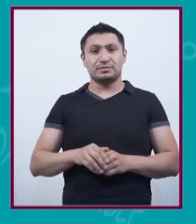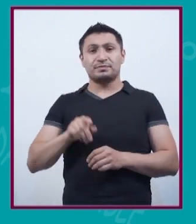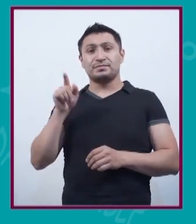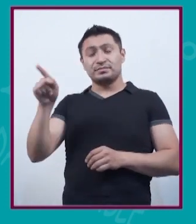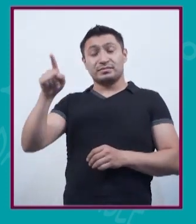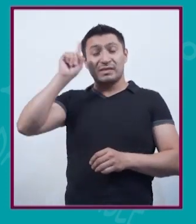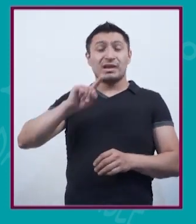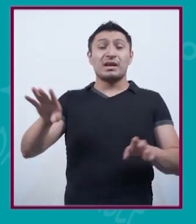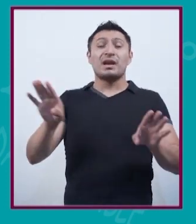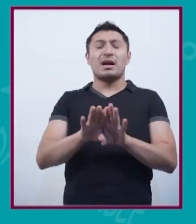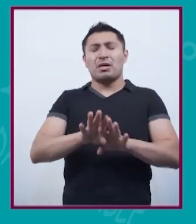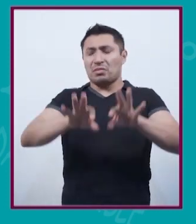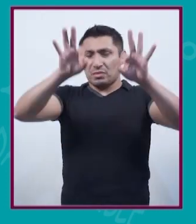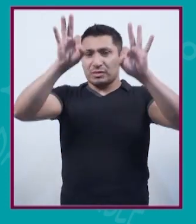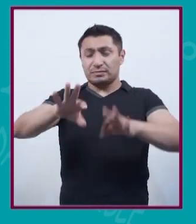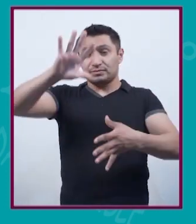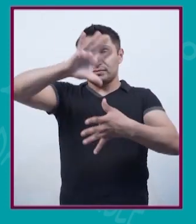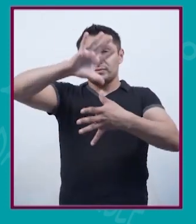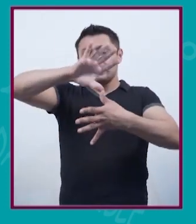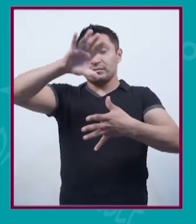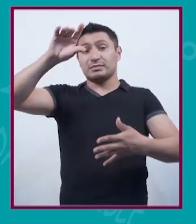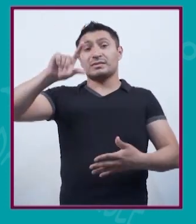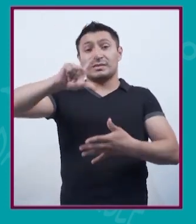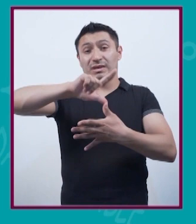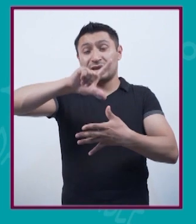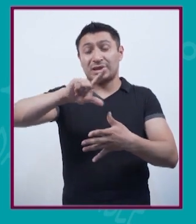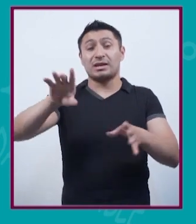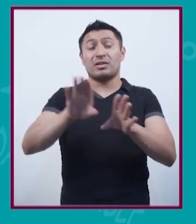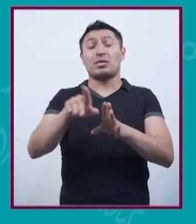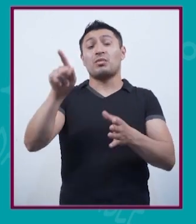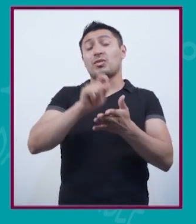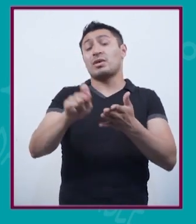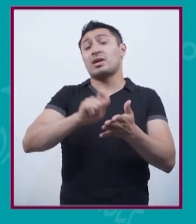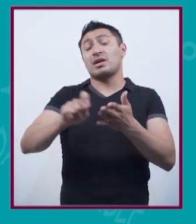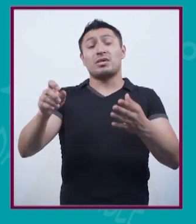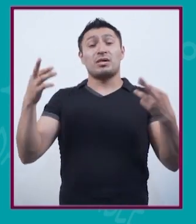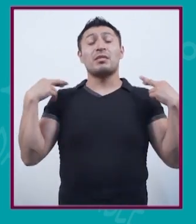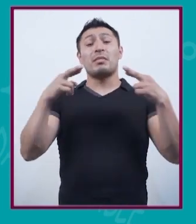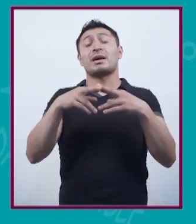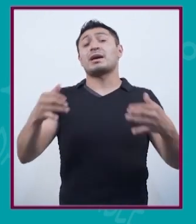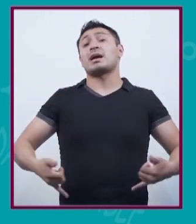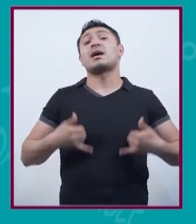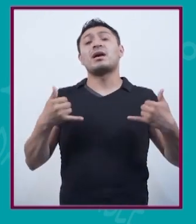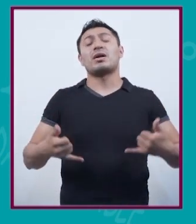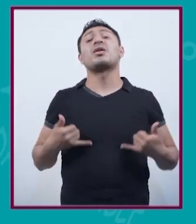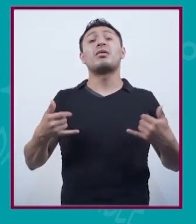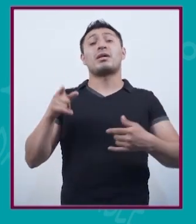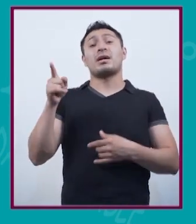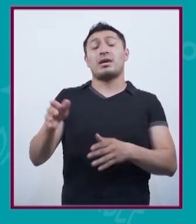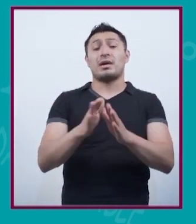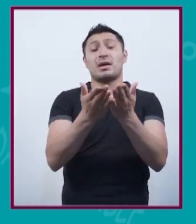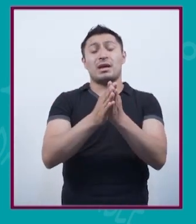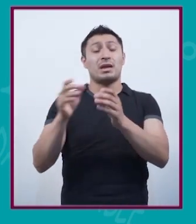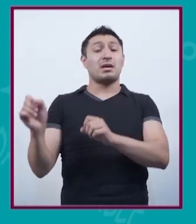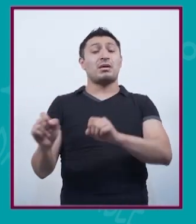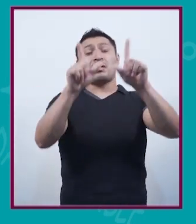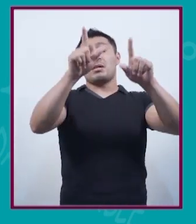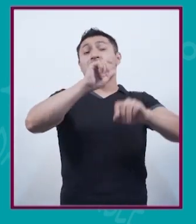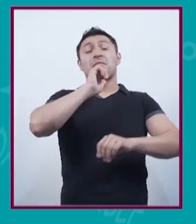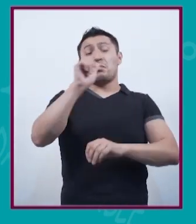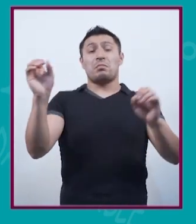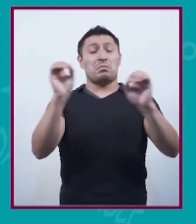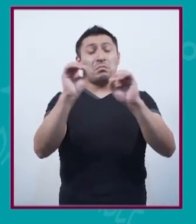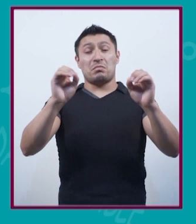indígena. Yo diría que en ese orden. ¿De qué forma Gabriela Mistral obtuvo prestigio en América Latina